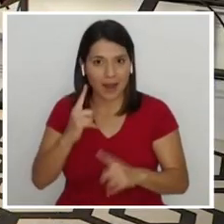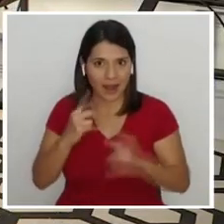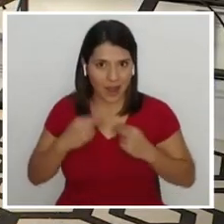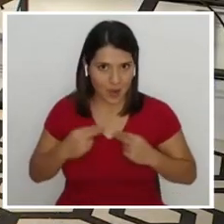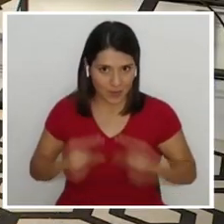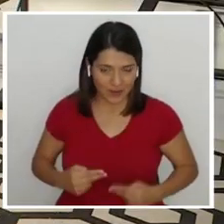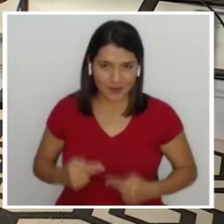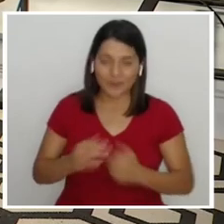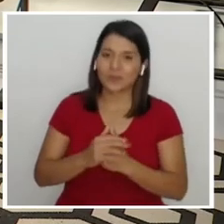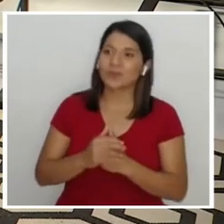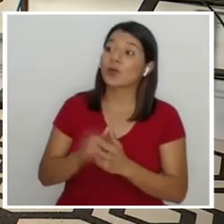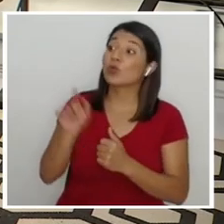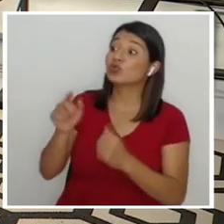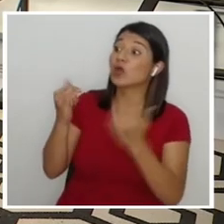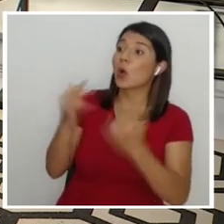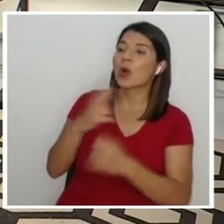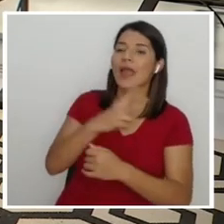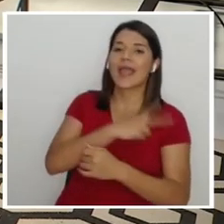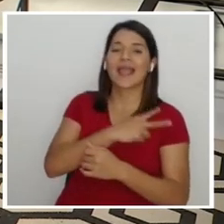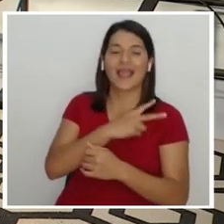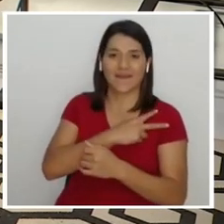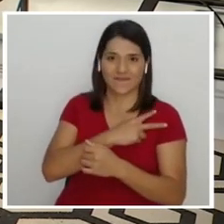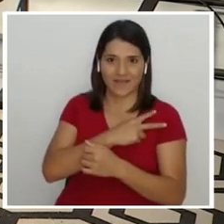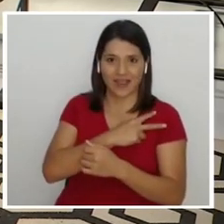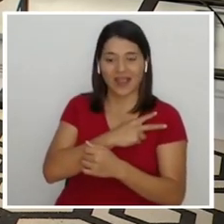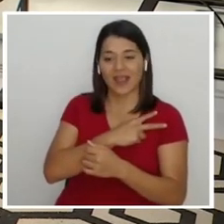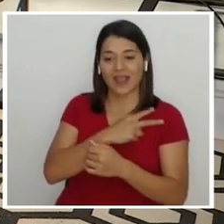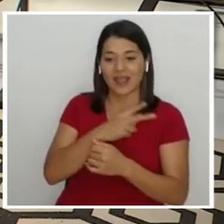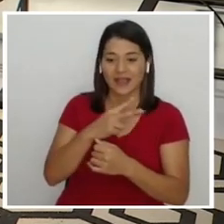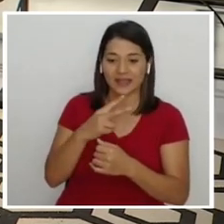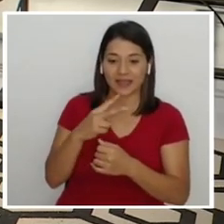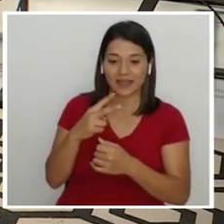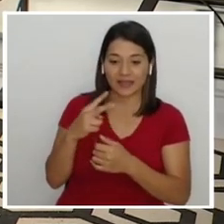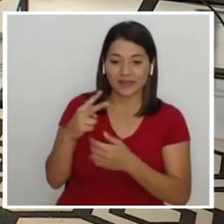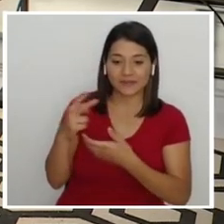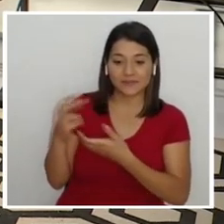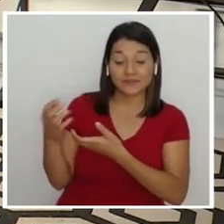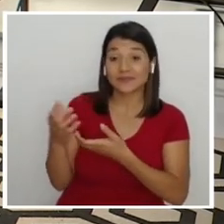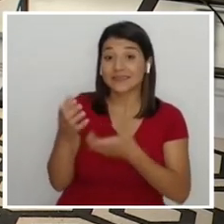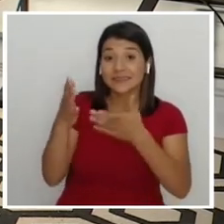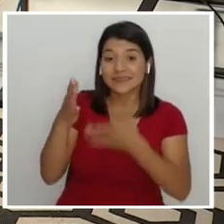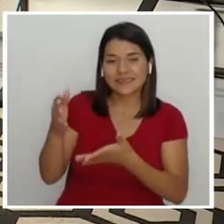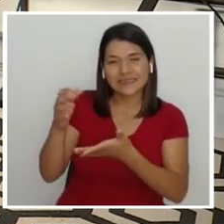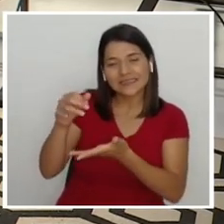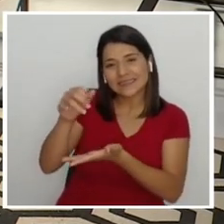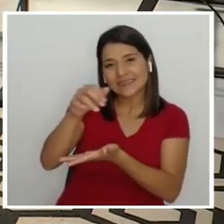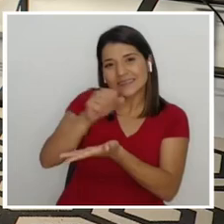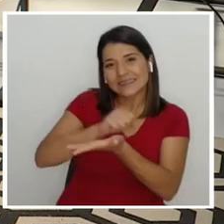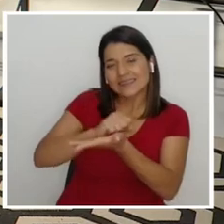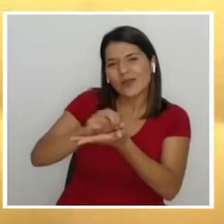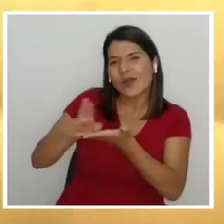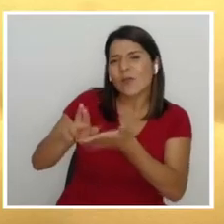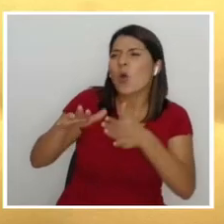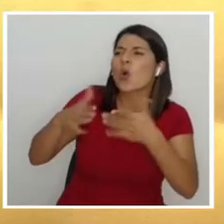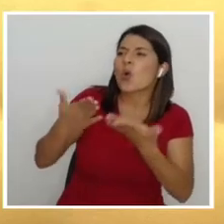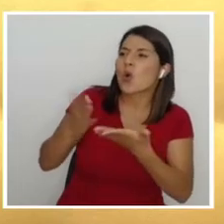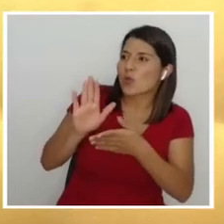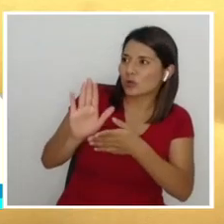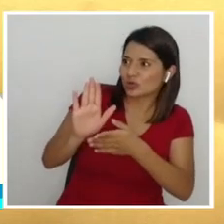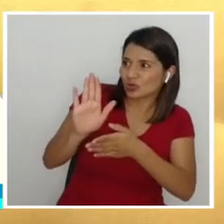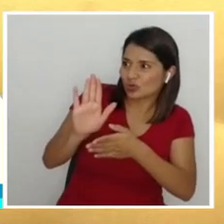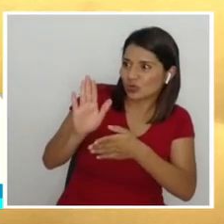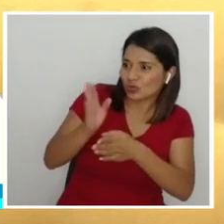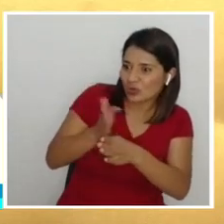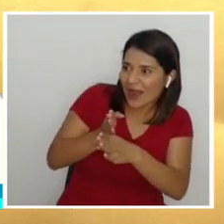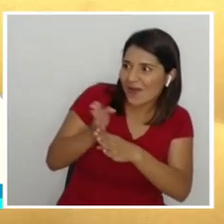de la estación de San Ramón. Particularmente para usted, ¿cómo ha sido esta carrera de 22 años? Sí, buenas noches, saludos a